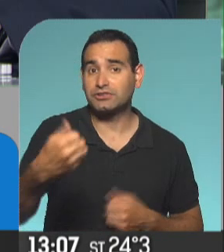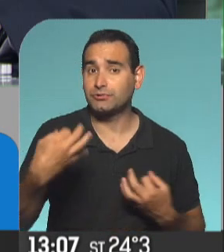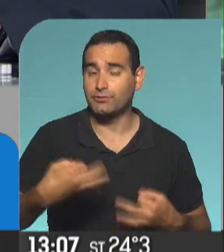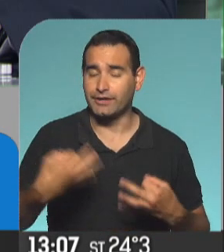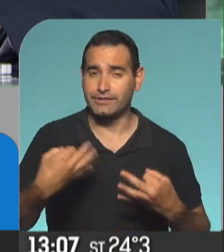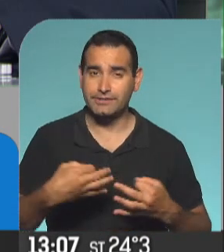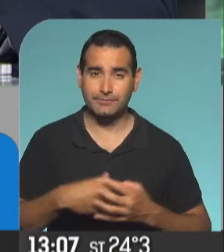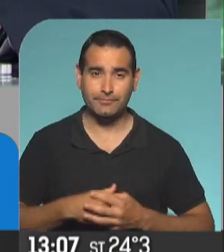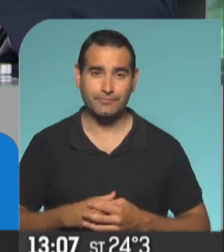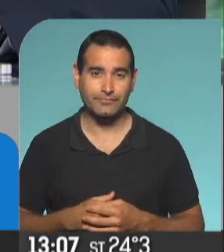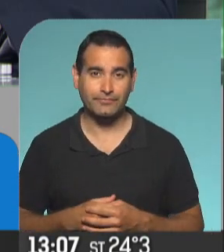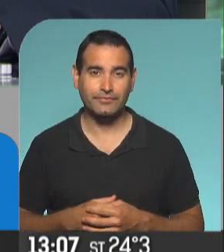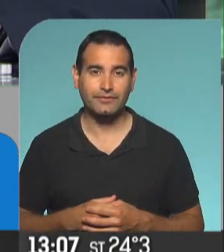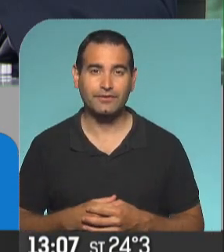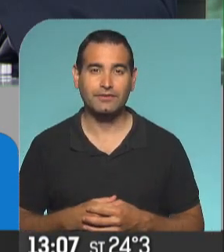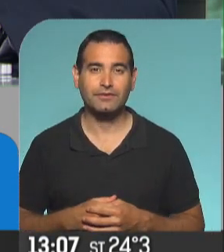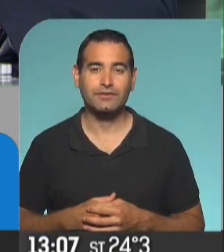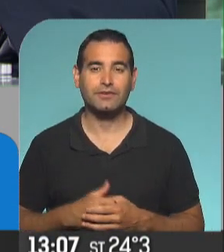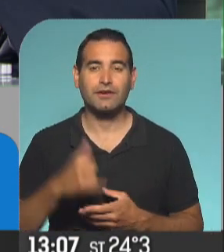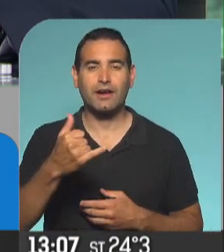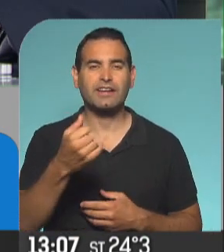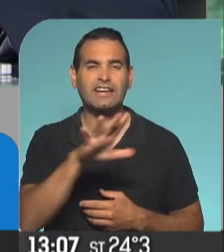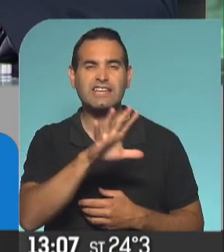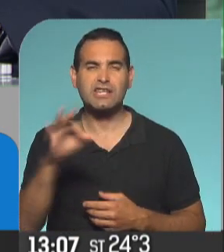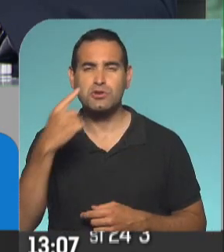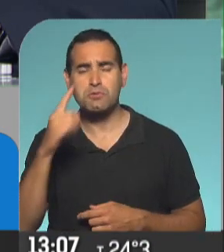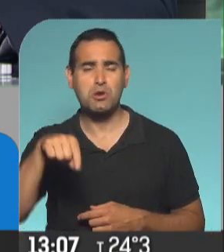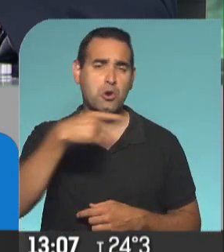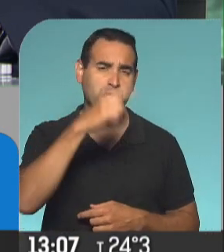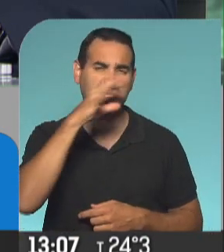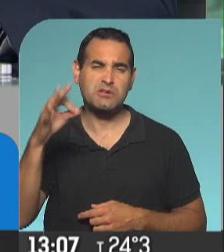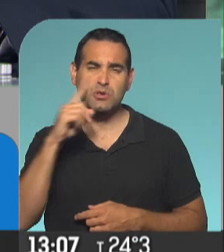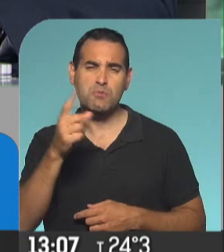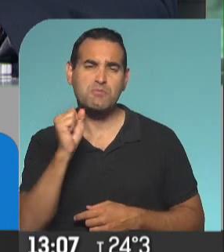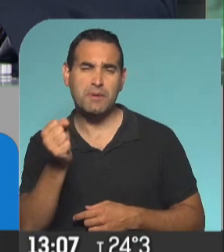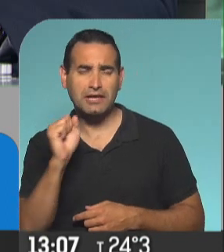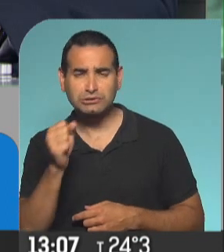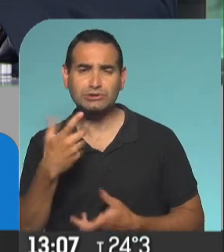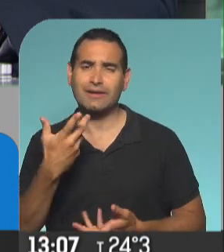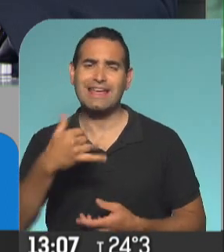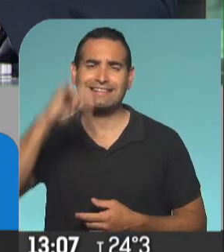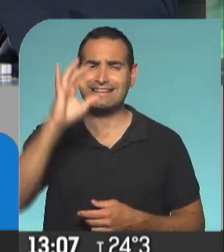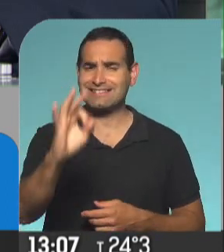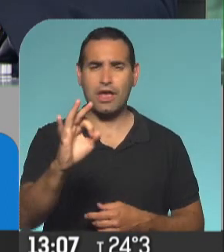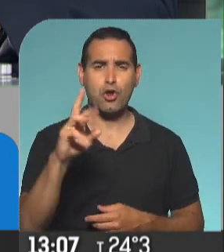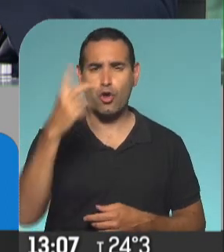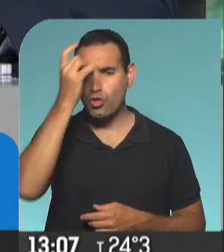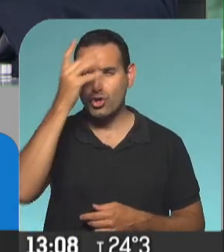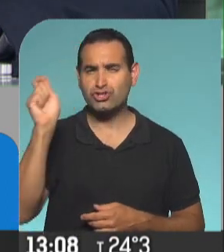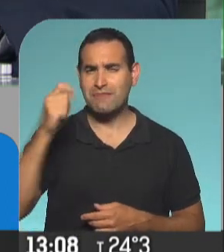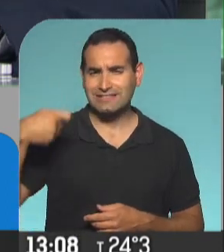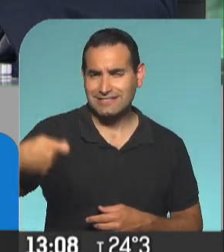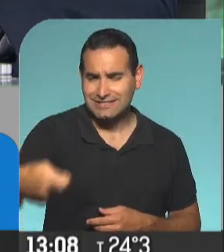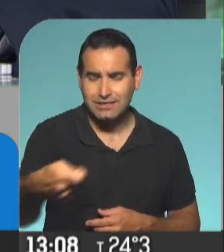de las terminales que tienen algunas terminales 500 mil otras 700 mil pesos a tasa cero a doce meses después hay